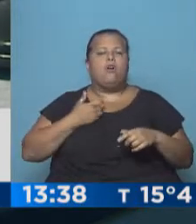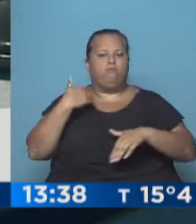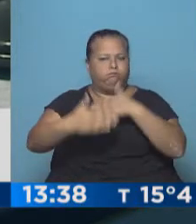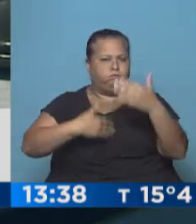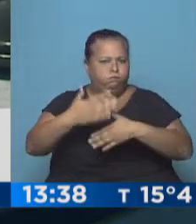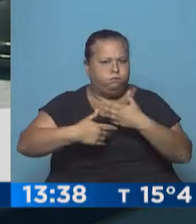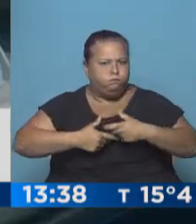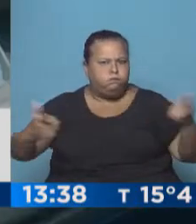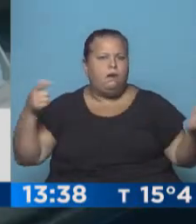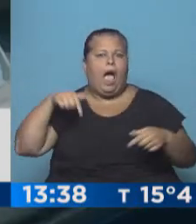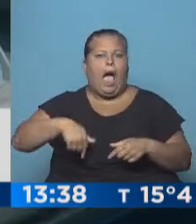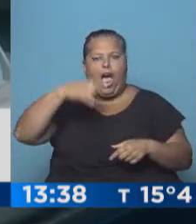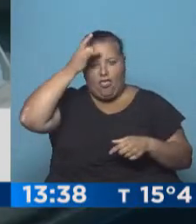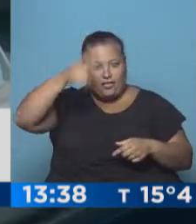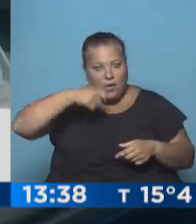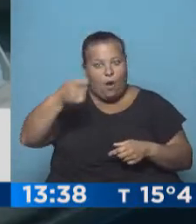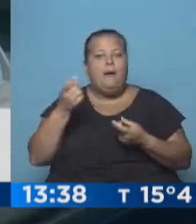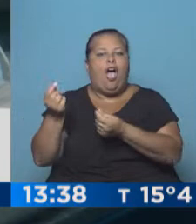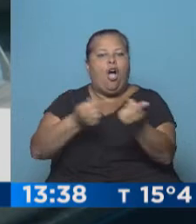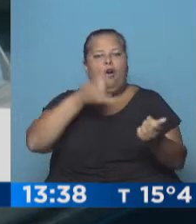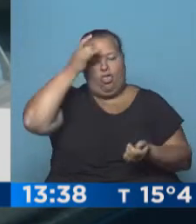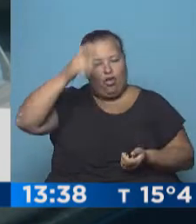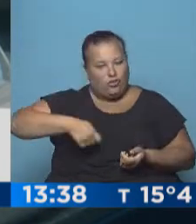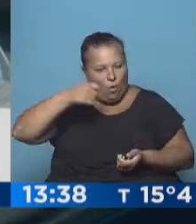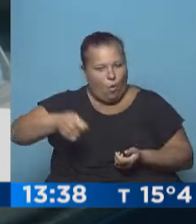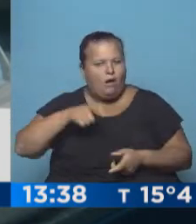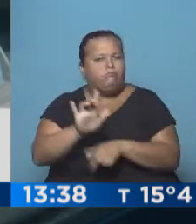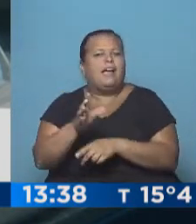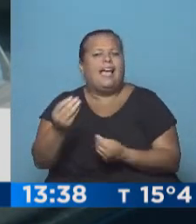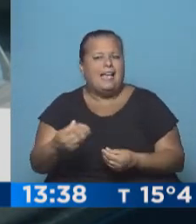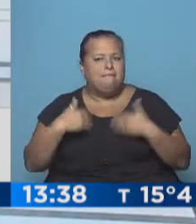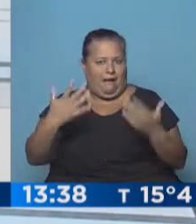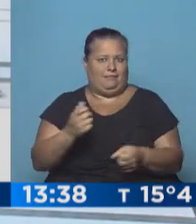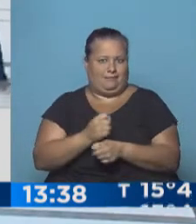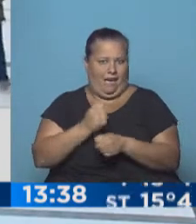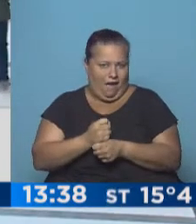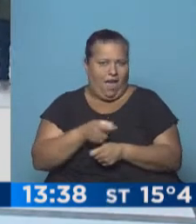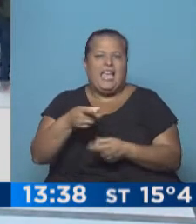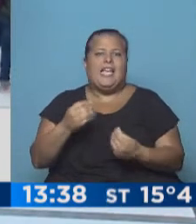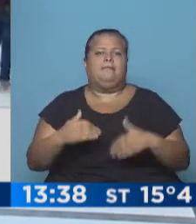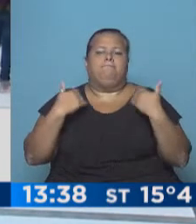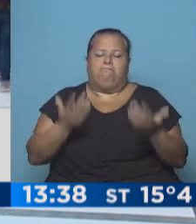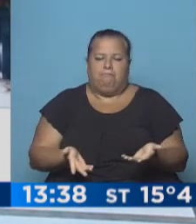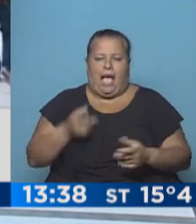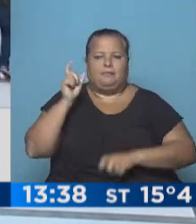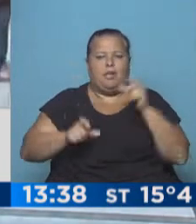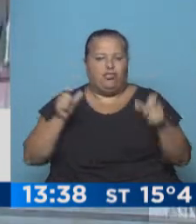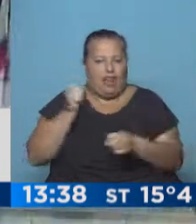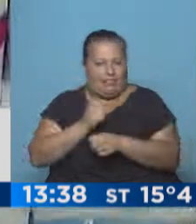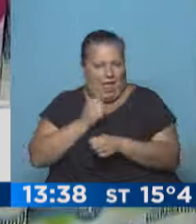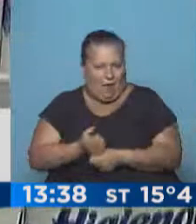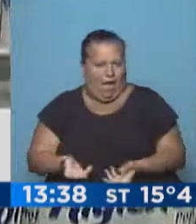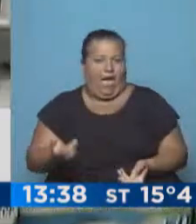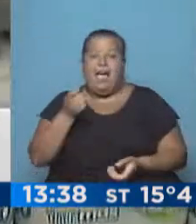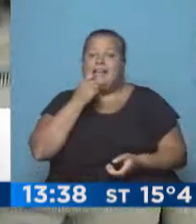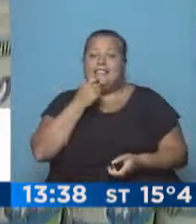avance grandísimo con Ahora 12, que es la compra en 12 cuotas. ¿Qué ha significado esto? Más trabajo. ¿Qué ha significado? Más gente trabajando. Si